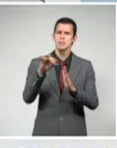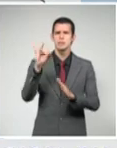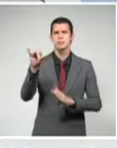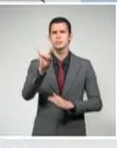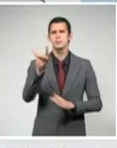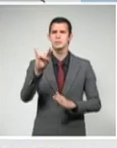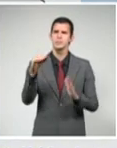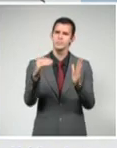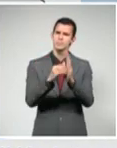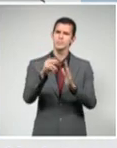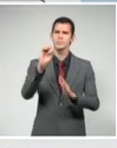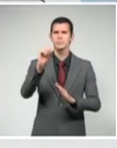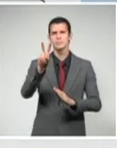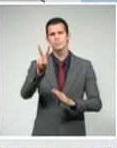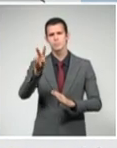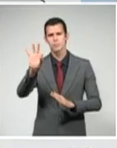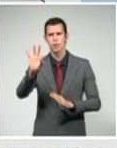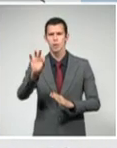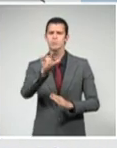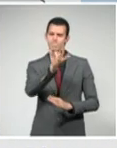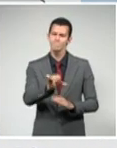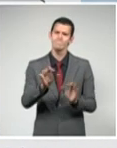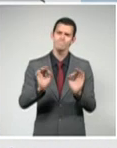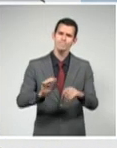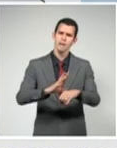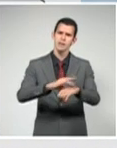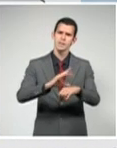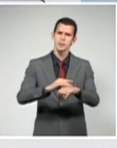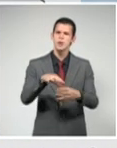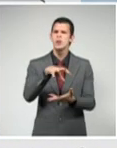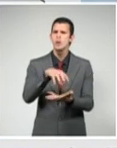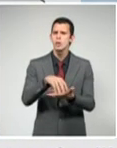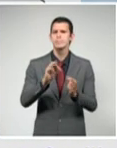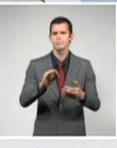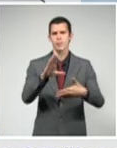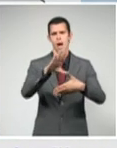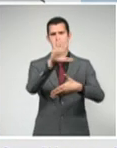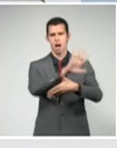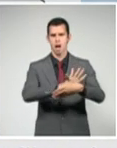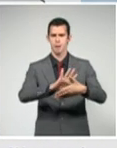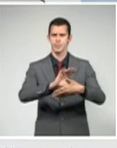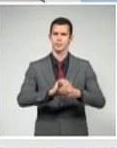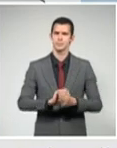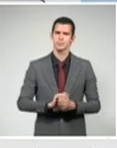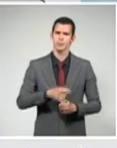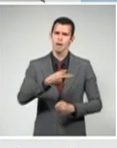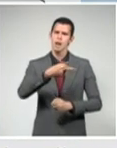54.799.028 casos confirmados y fallecieron ayer